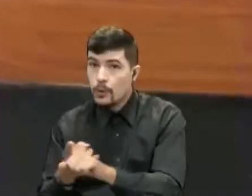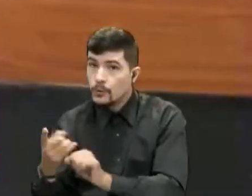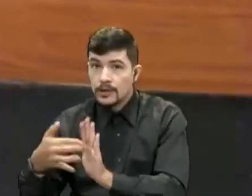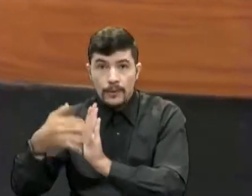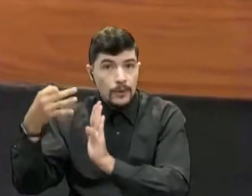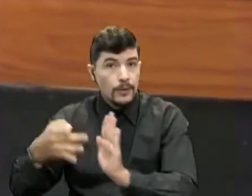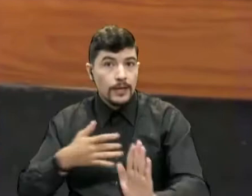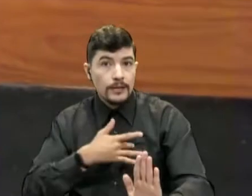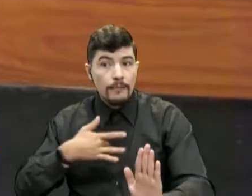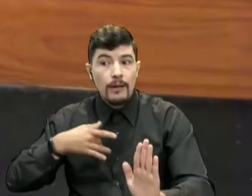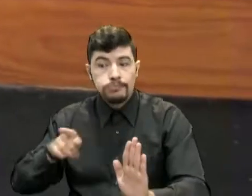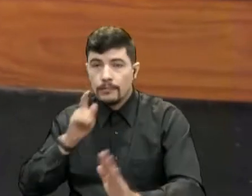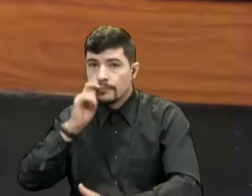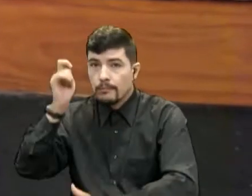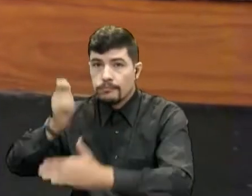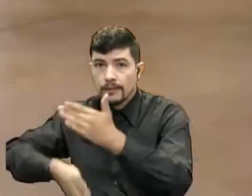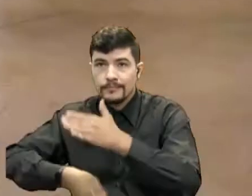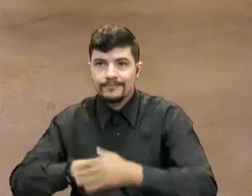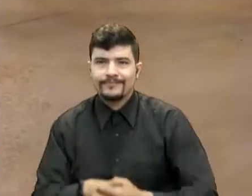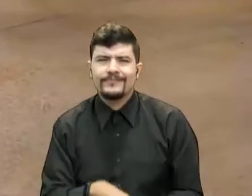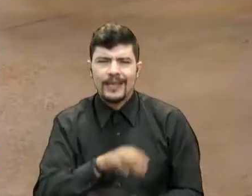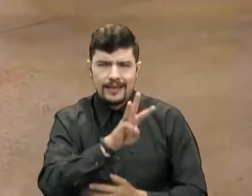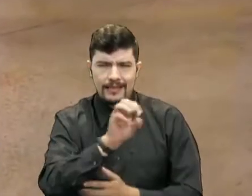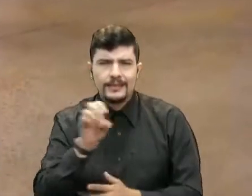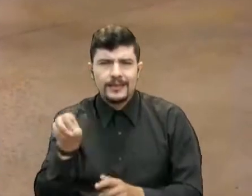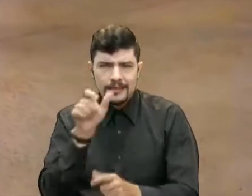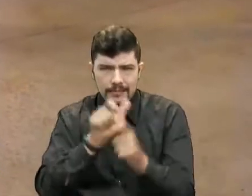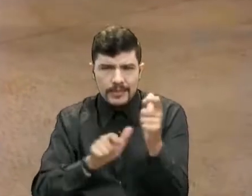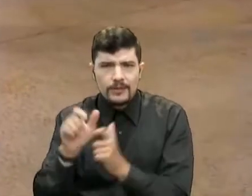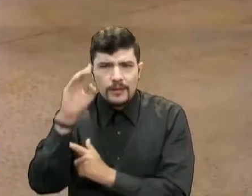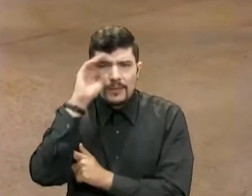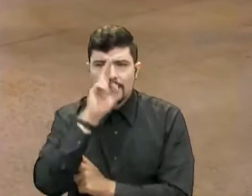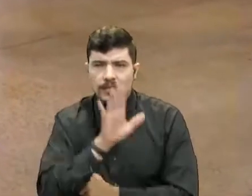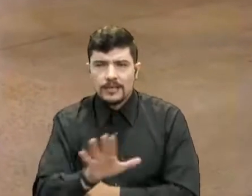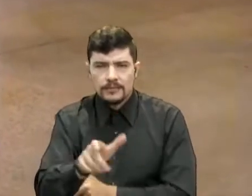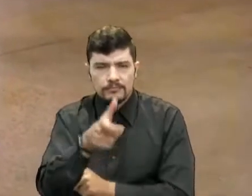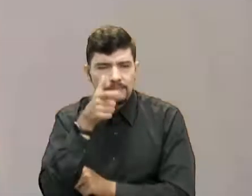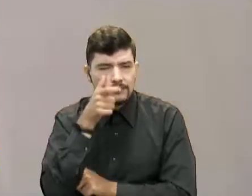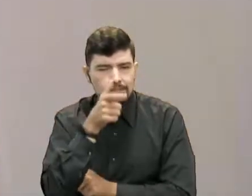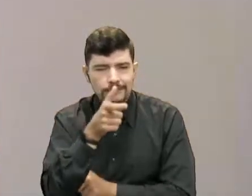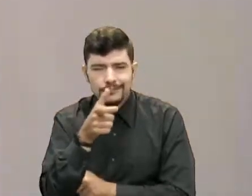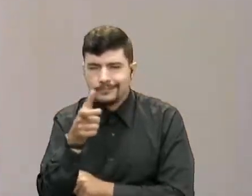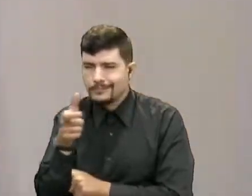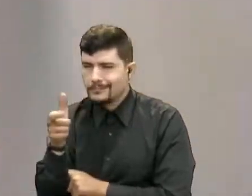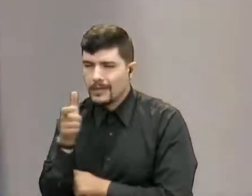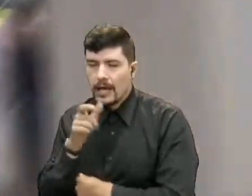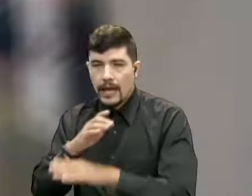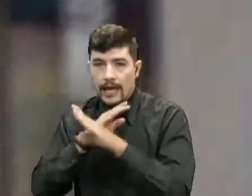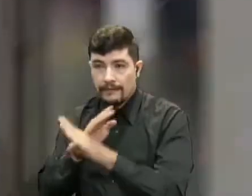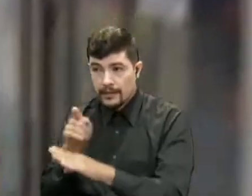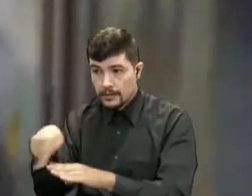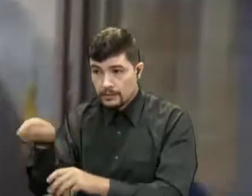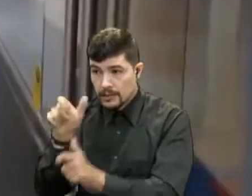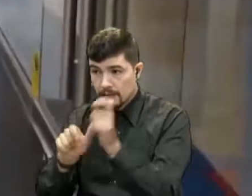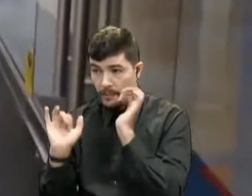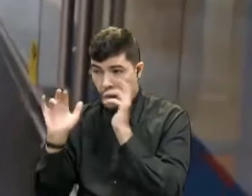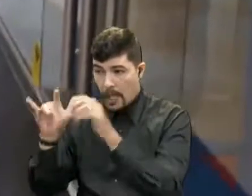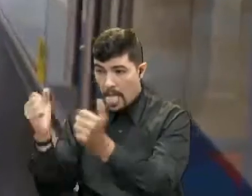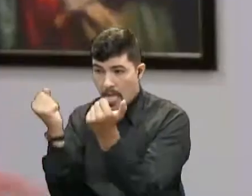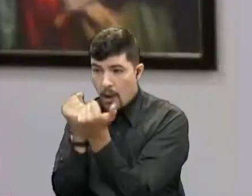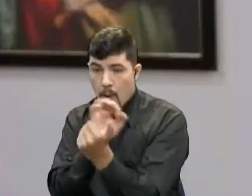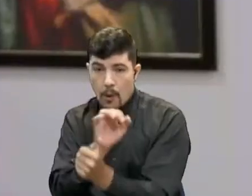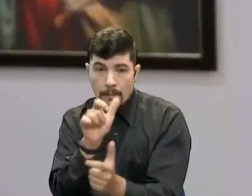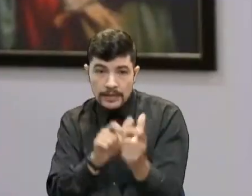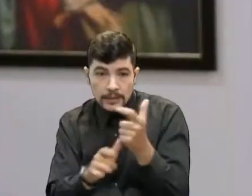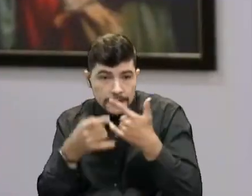sancionados. 300 personas, entre funcionarios y agentes de policía, estarán atentos para evitar aglomeraciones de público. Dos